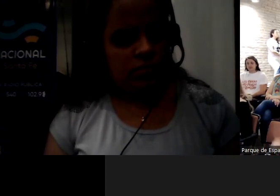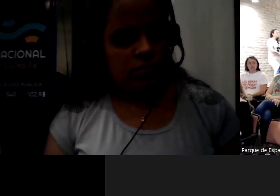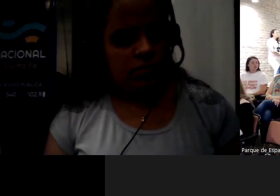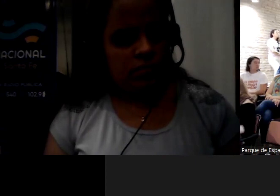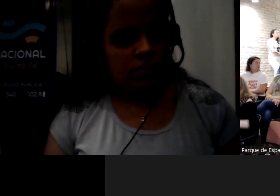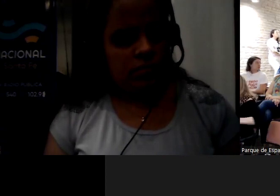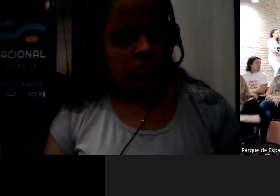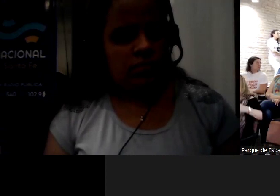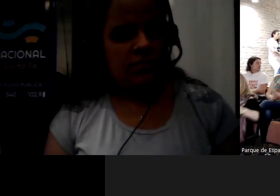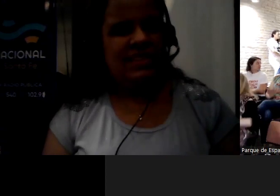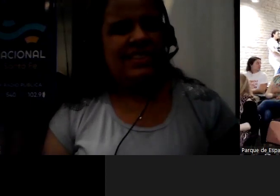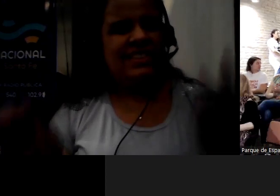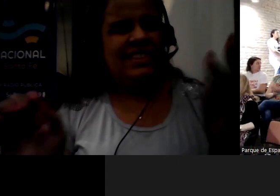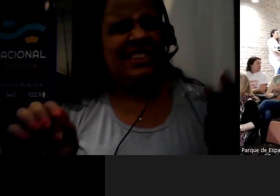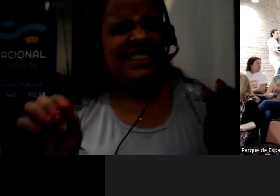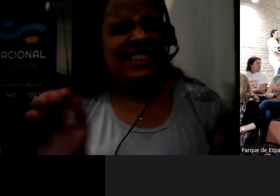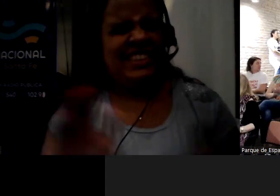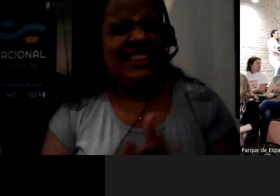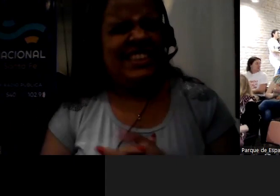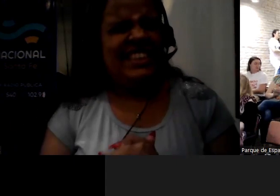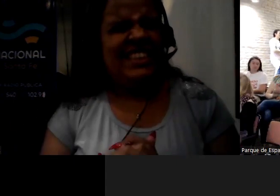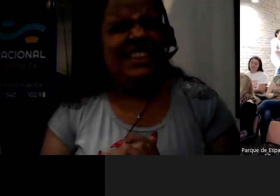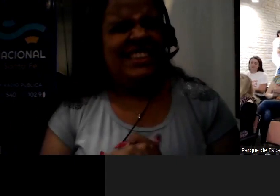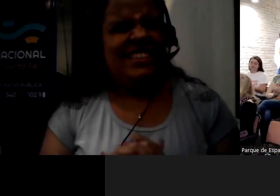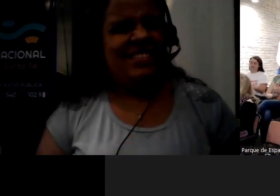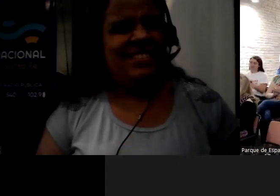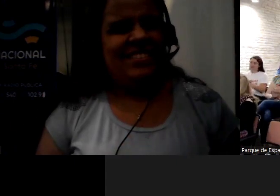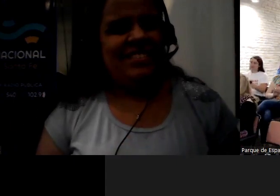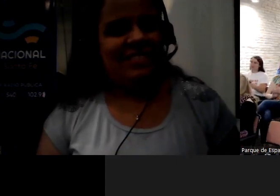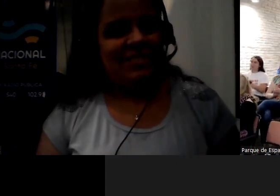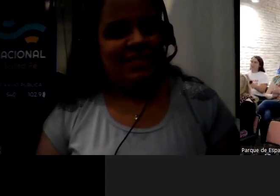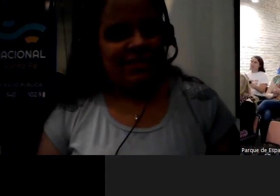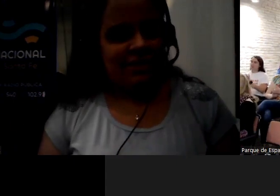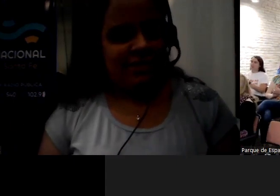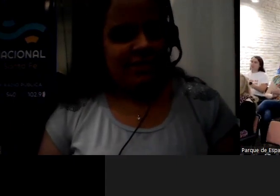gracias es esto mi palabra un agradecimiento enorme a